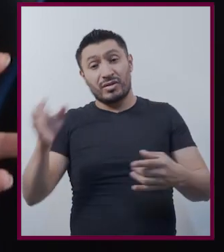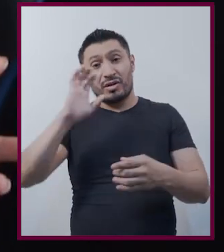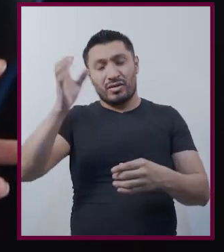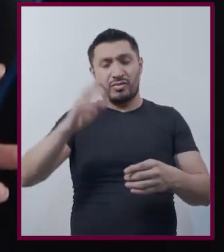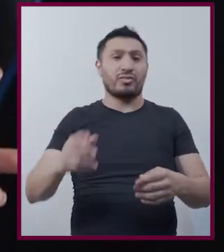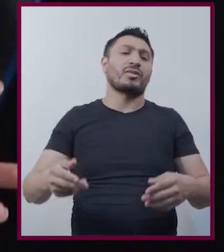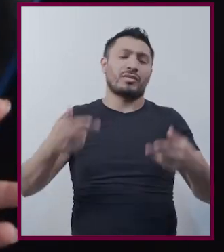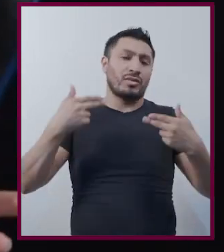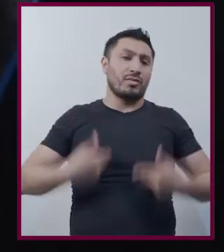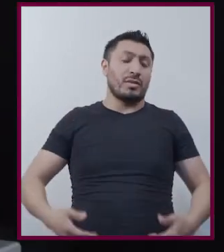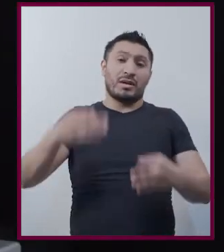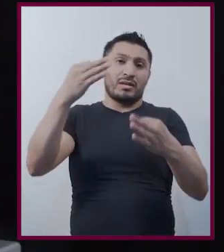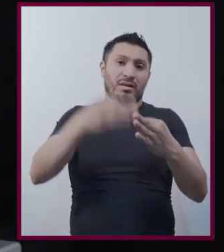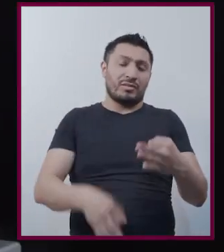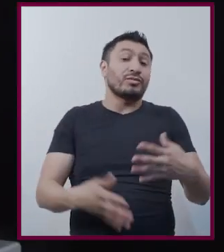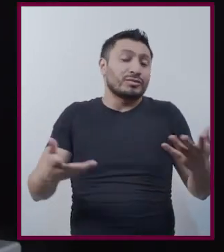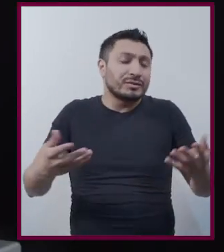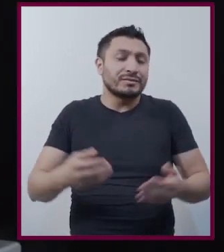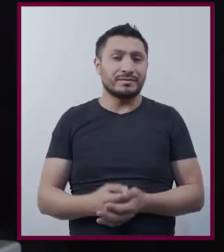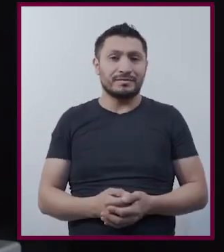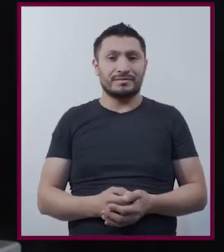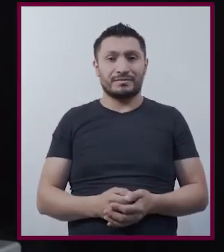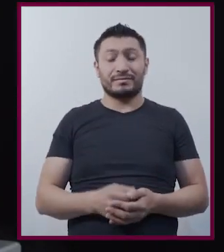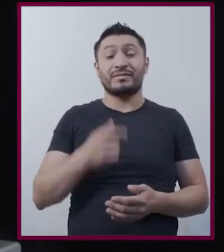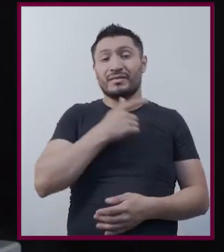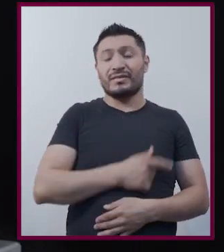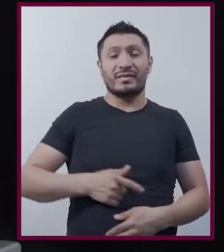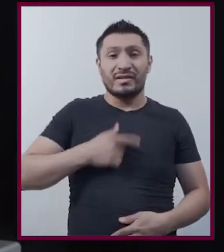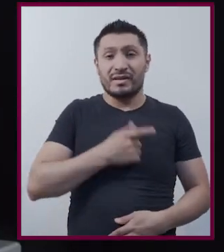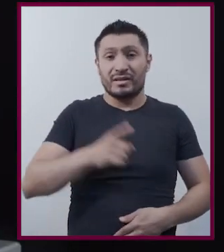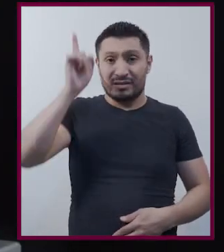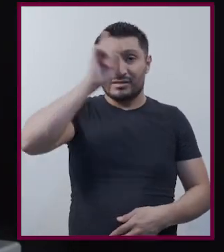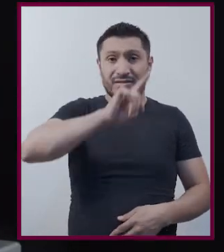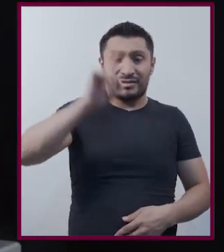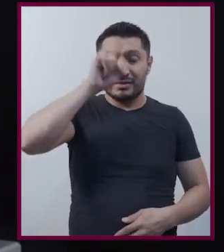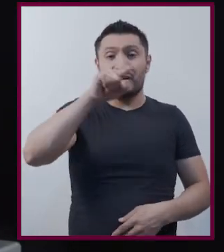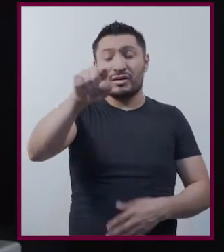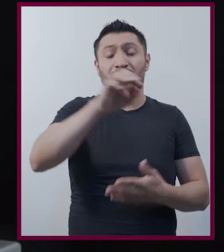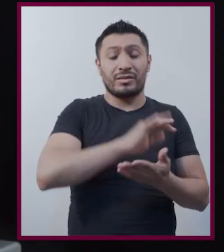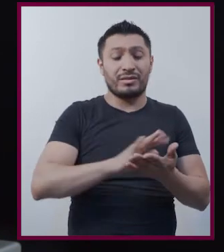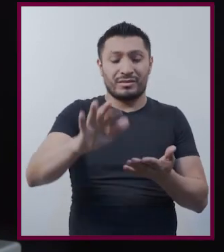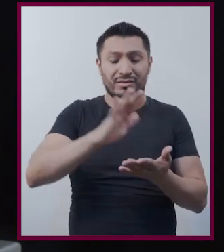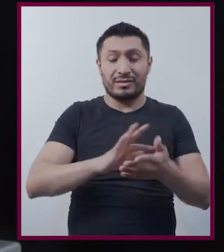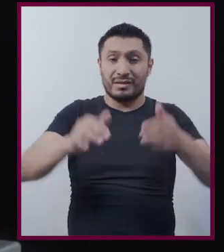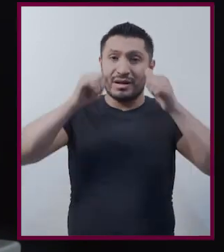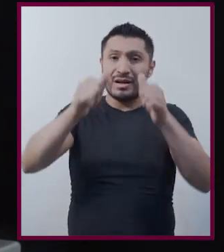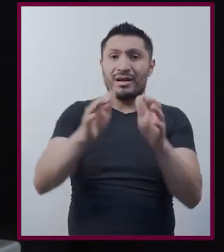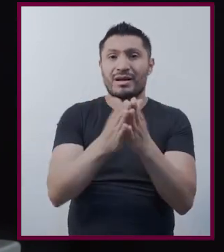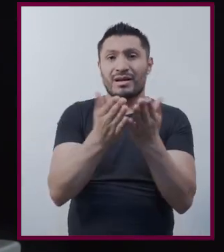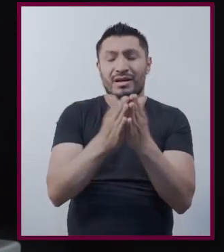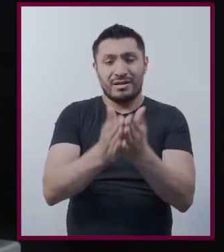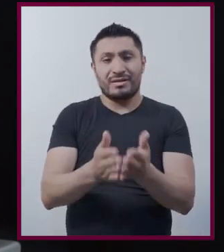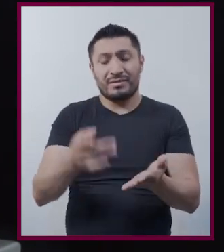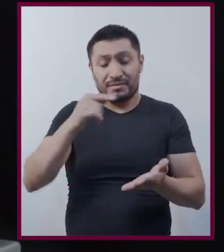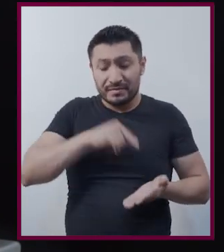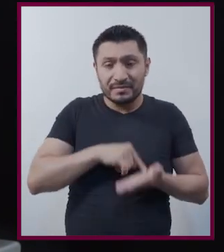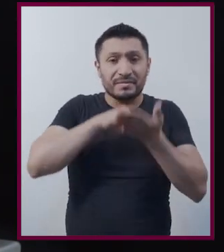deje de existir la humanidad. Antes de despedirnos, nos gustaría recomendarte que leas con atención el libro al que nos